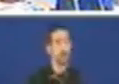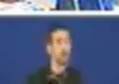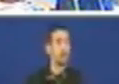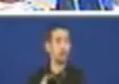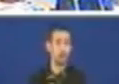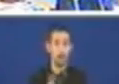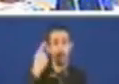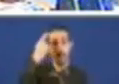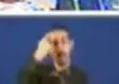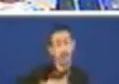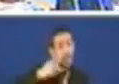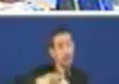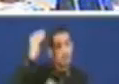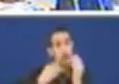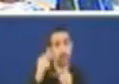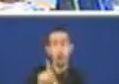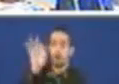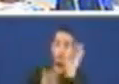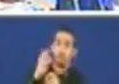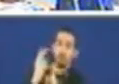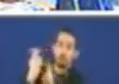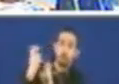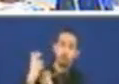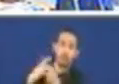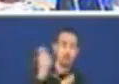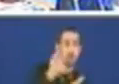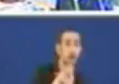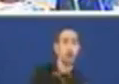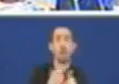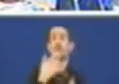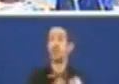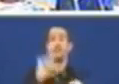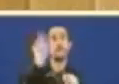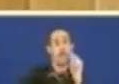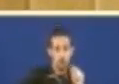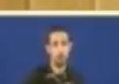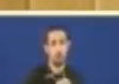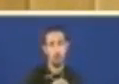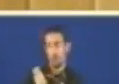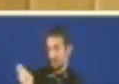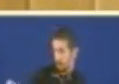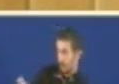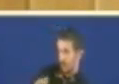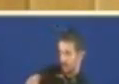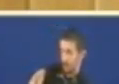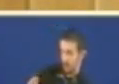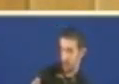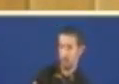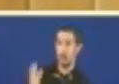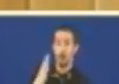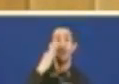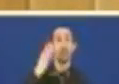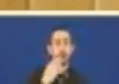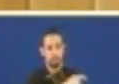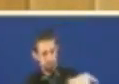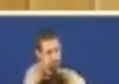que é un tipo de xurro que se lle paga como que se for un depósito a prazo fixo, pero non, ten unha natureza igual a dos dividendos, por tanto, se